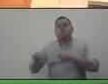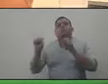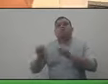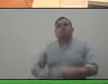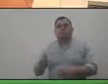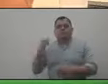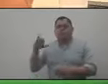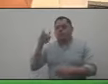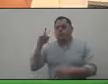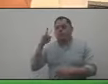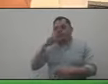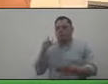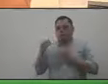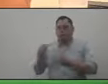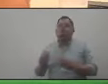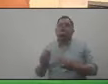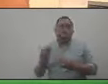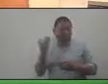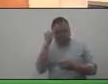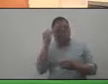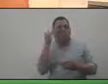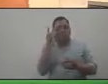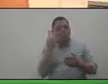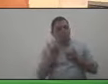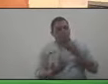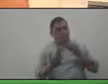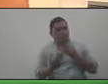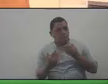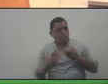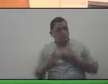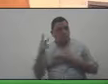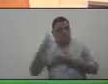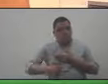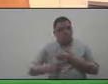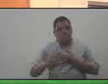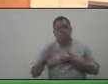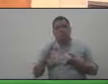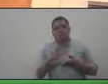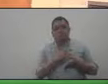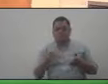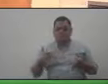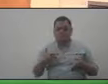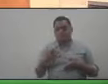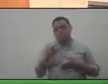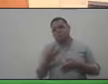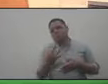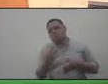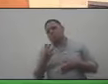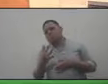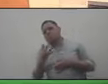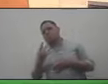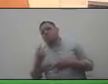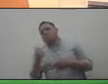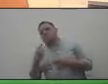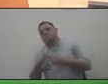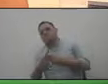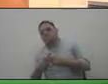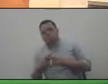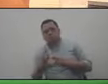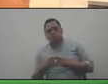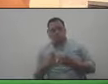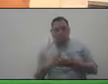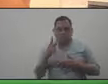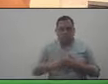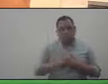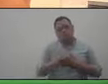A veces las cosas no son tan fáciles y sacar un proyecto de salud es 3, 4, 10 veces más difícil que sacar un proyecto